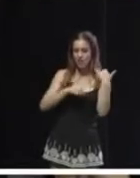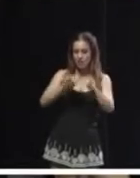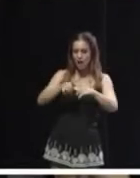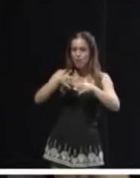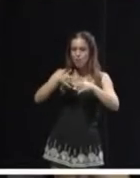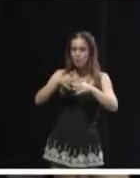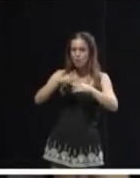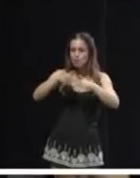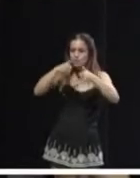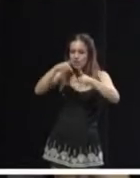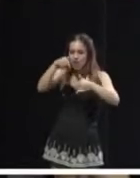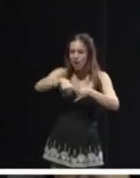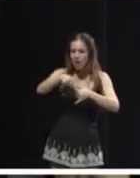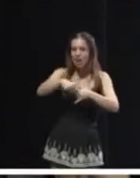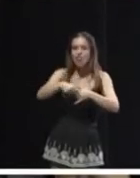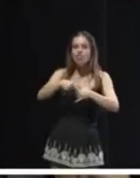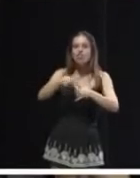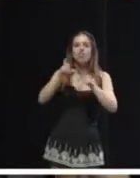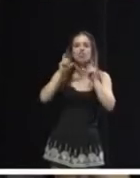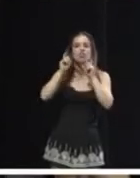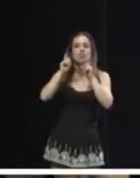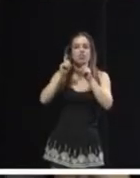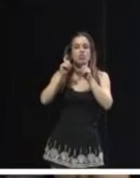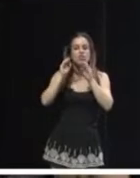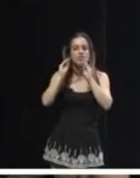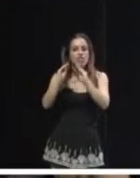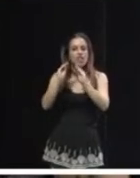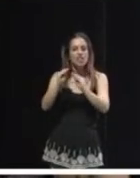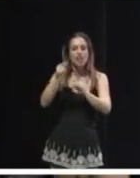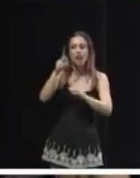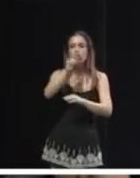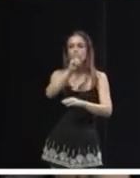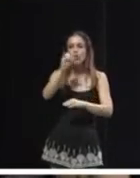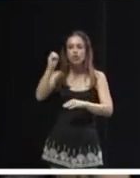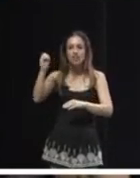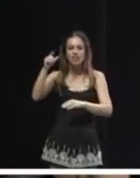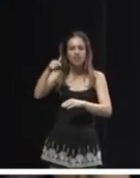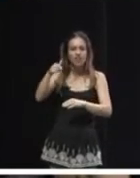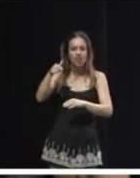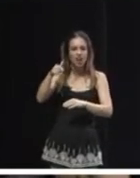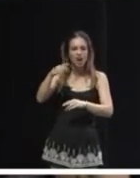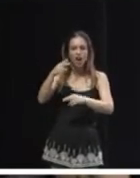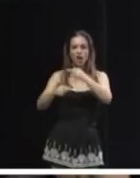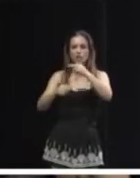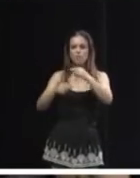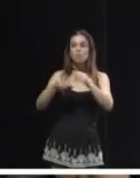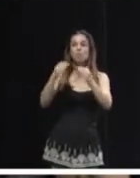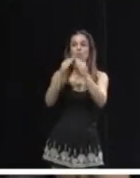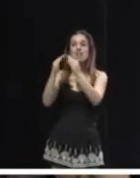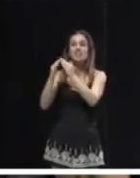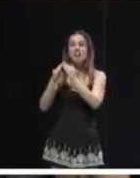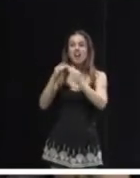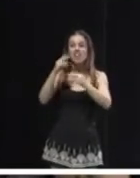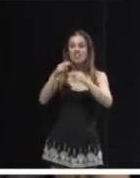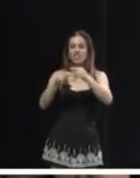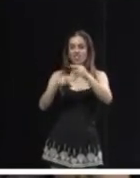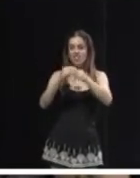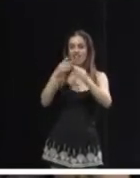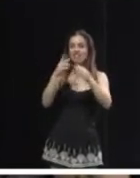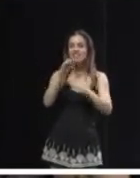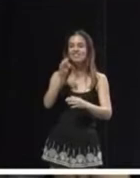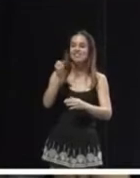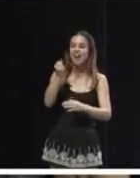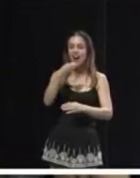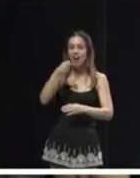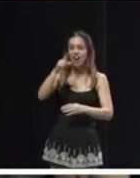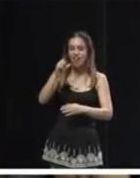dedicar 200 hectáreas de tablada a construir más viviendas. Viviendas que esta ciudad